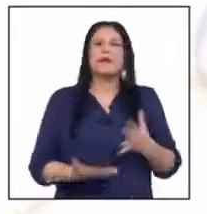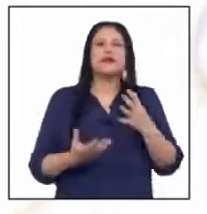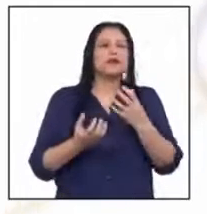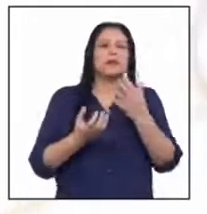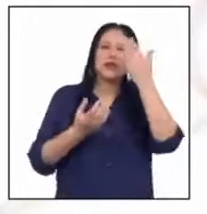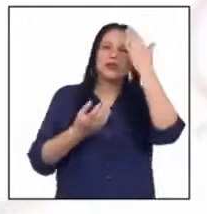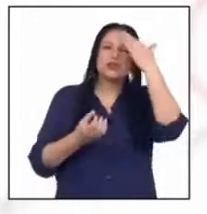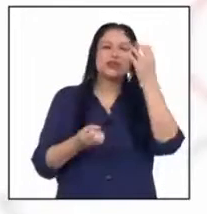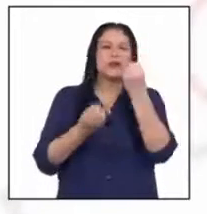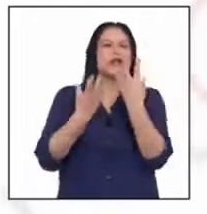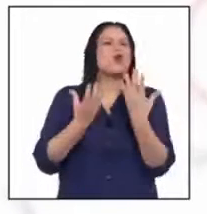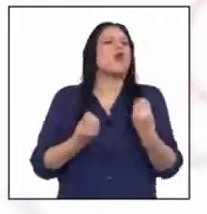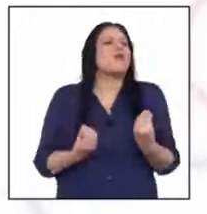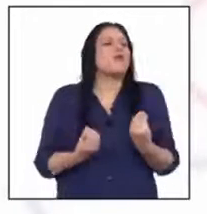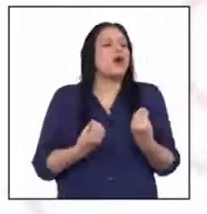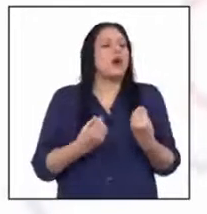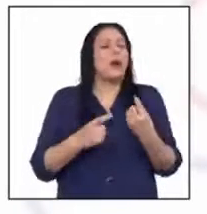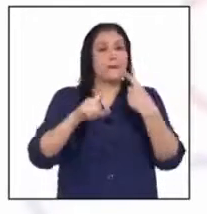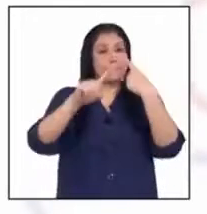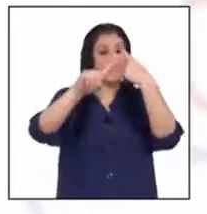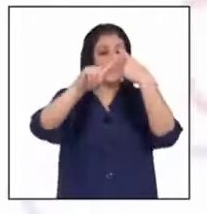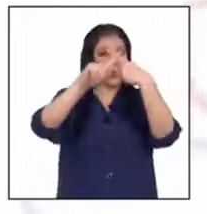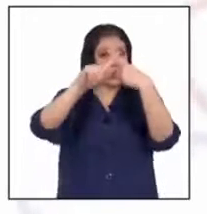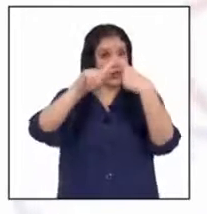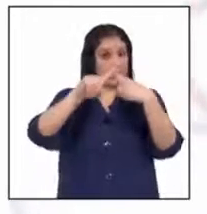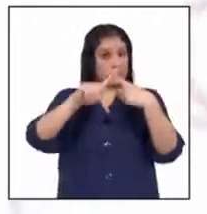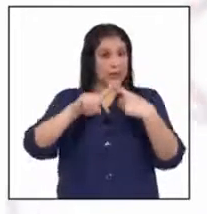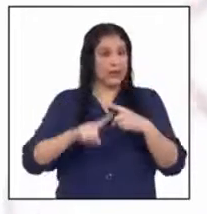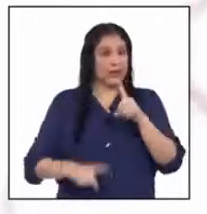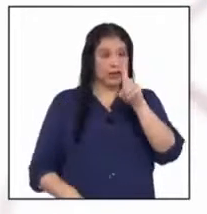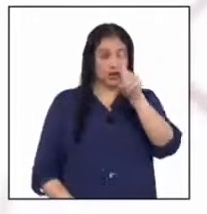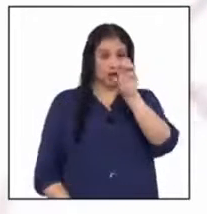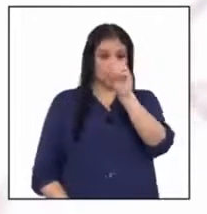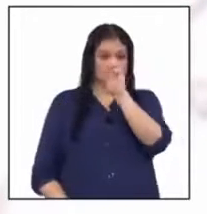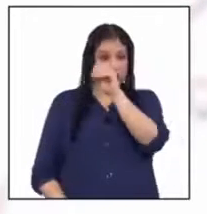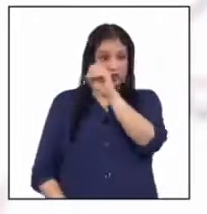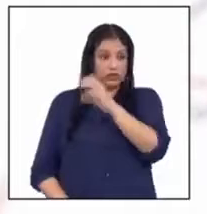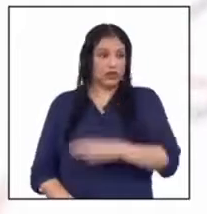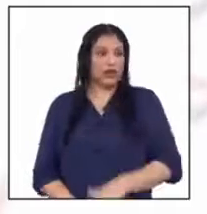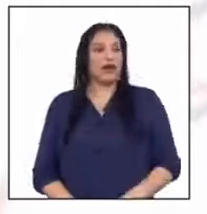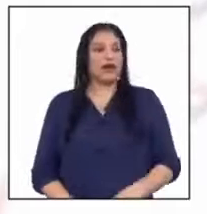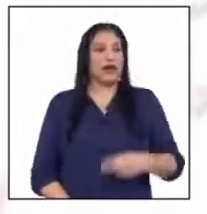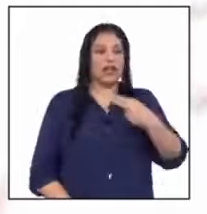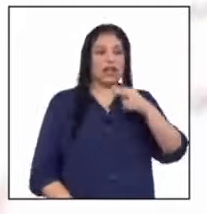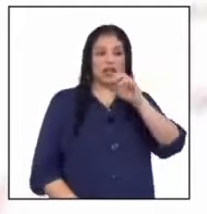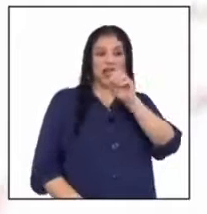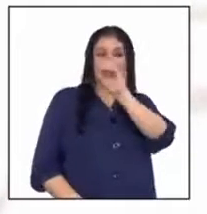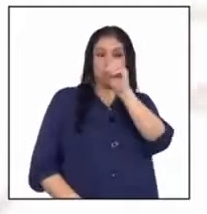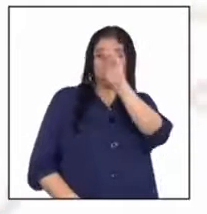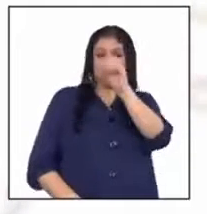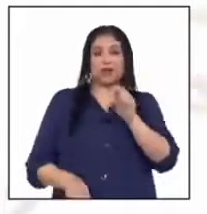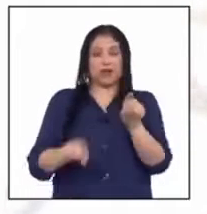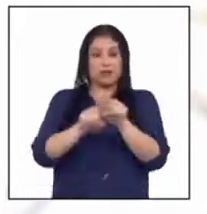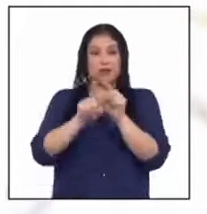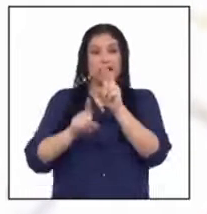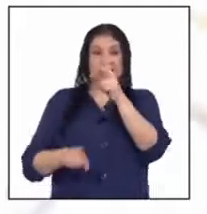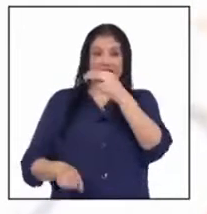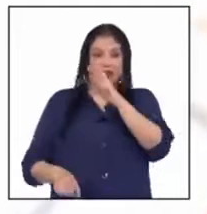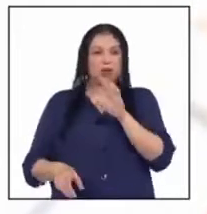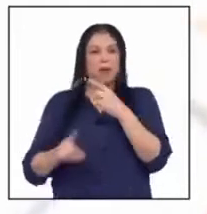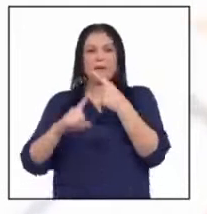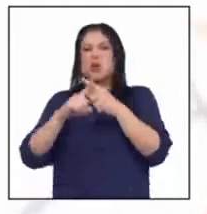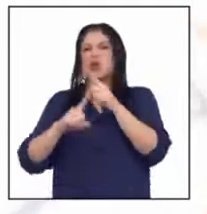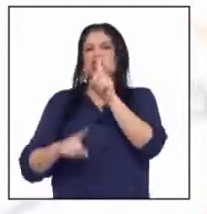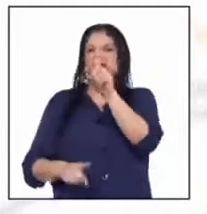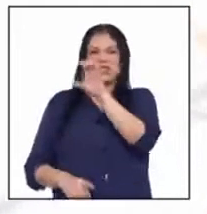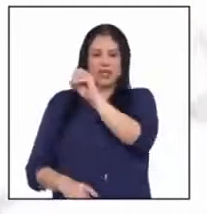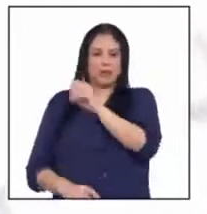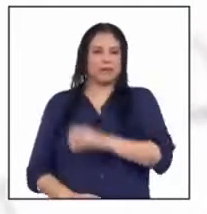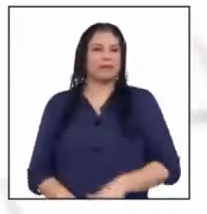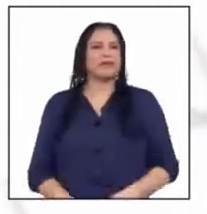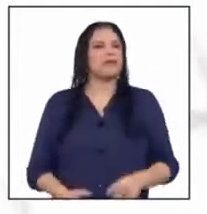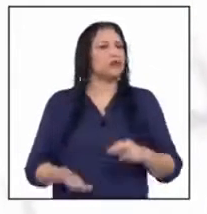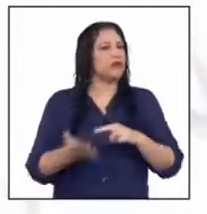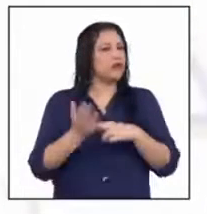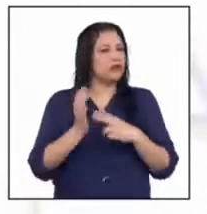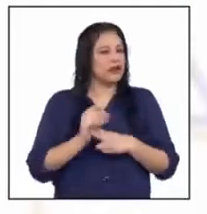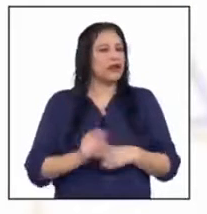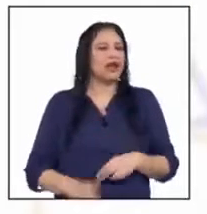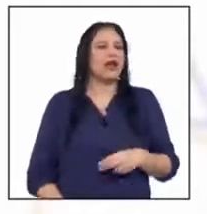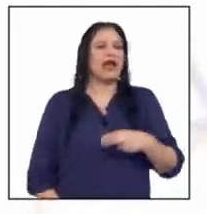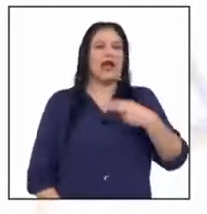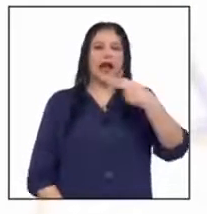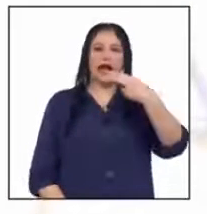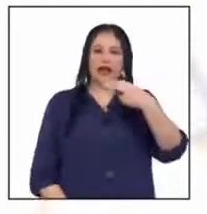calcula multiplicando por 100 al cociente indicado de la frecuencia relativa, es decir, H sub